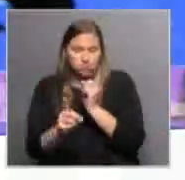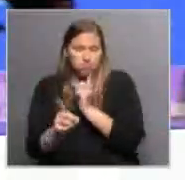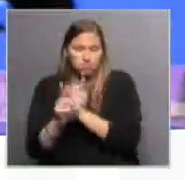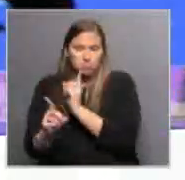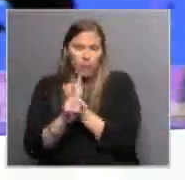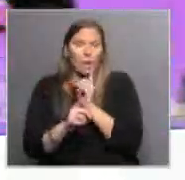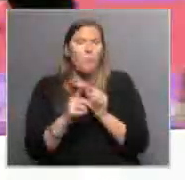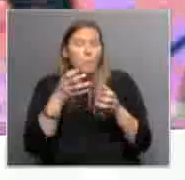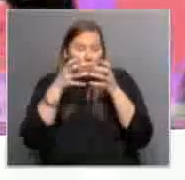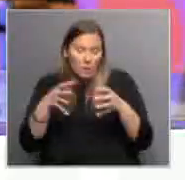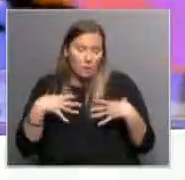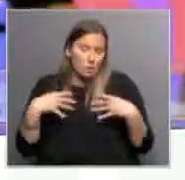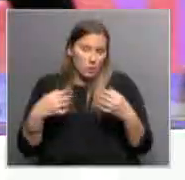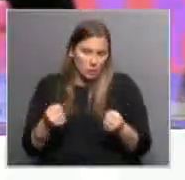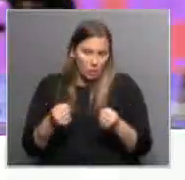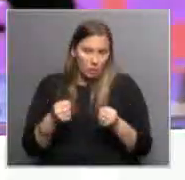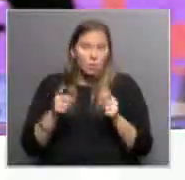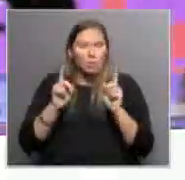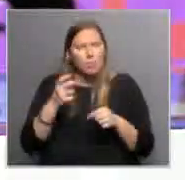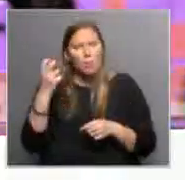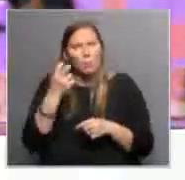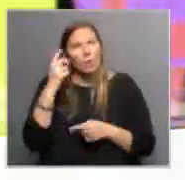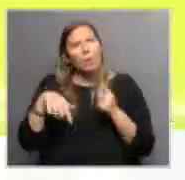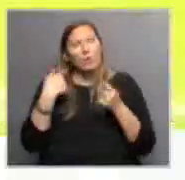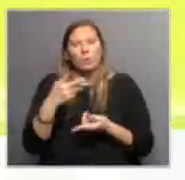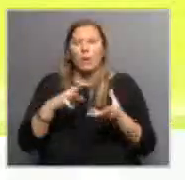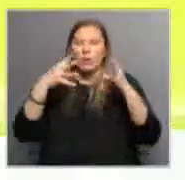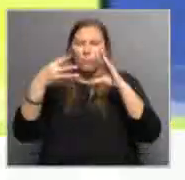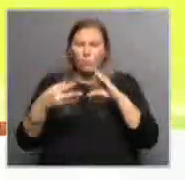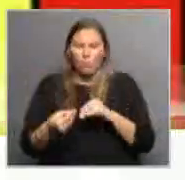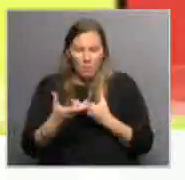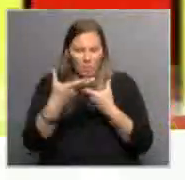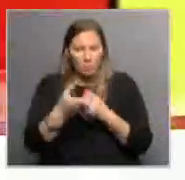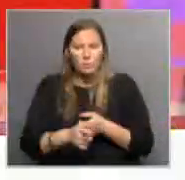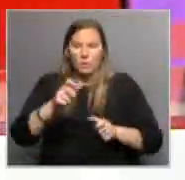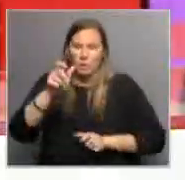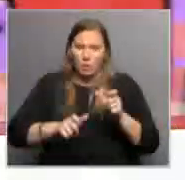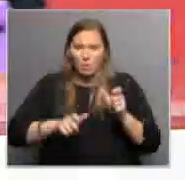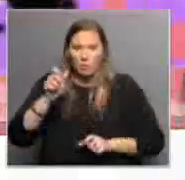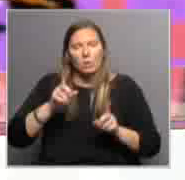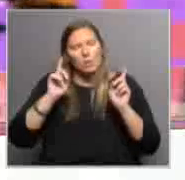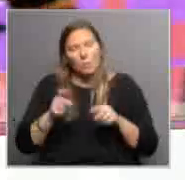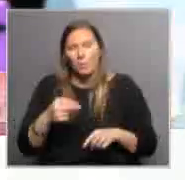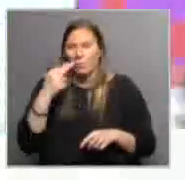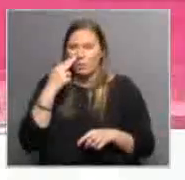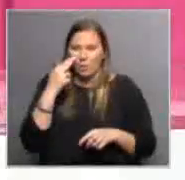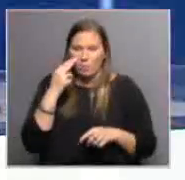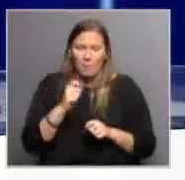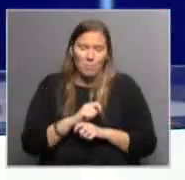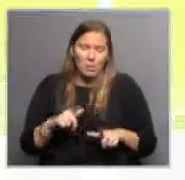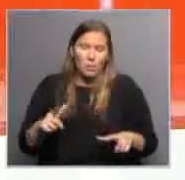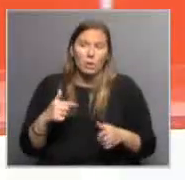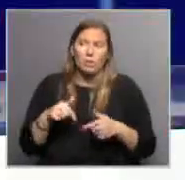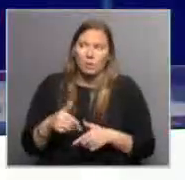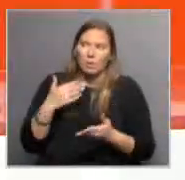riesgo sanitario en esta pandemia, también buscaron otra forma de apoyar a la gente que la está pasando peor. Y sobre esto